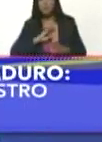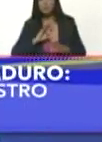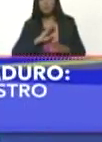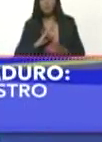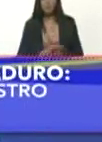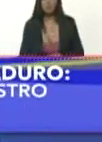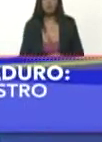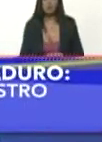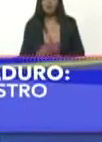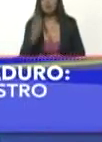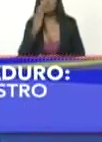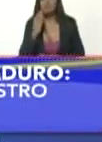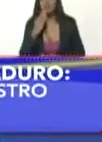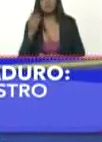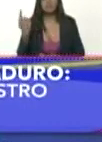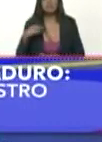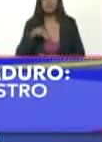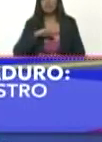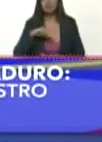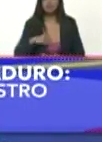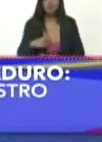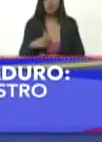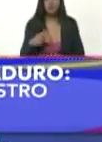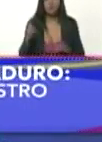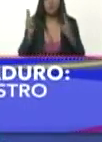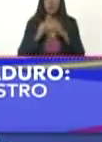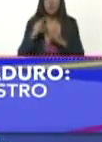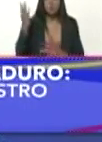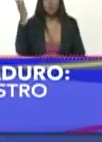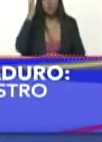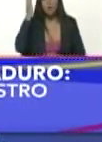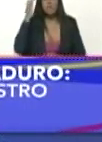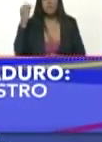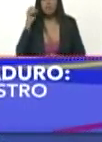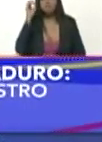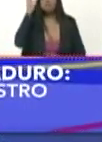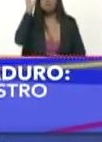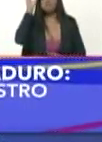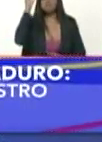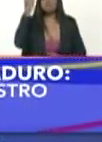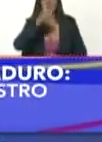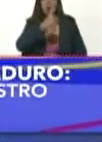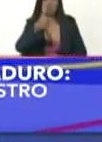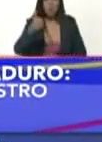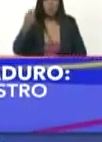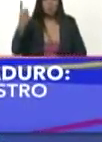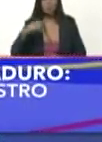con la experiencia que se tiene, con el conocimiento que se tiene, con la capacidad que se tiene.